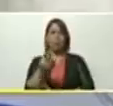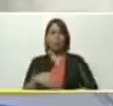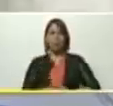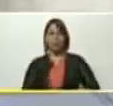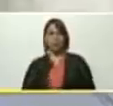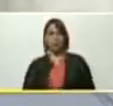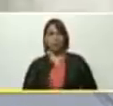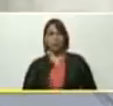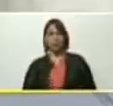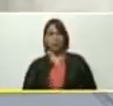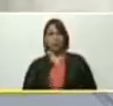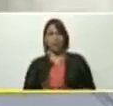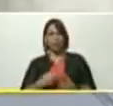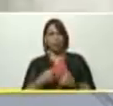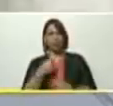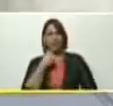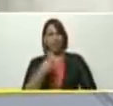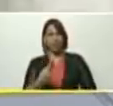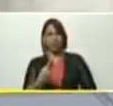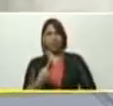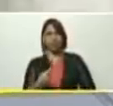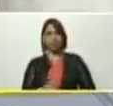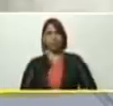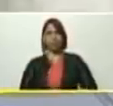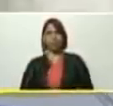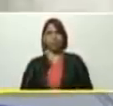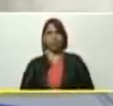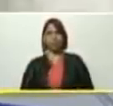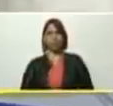y devela allí cómo